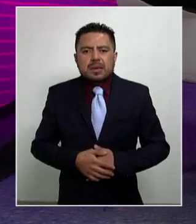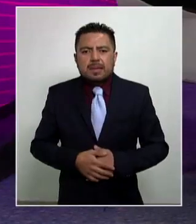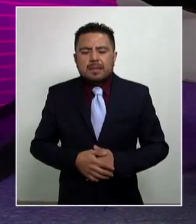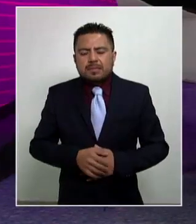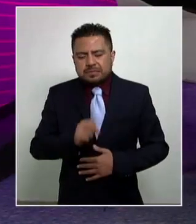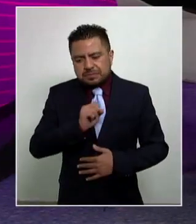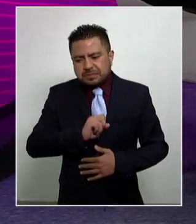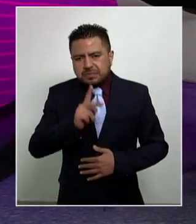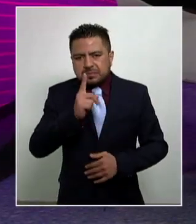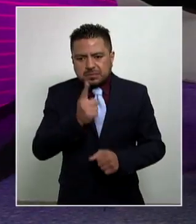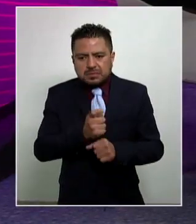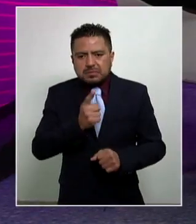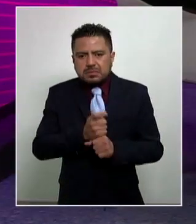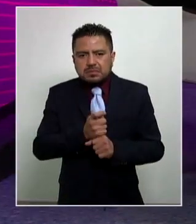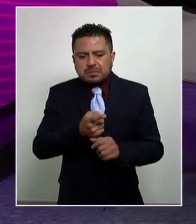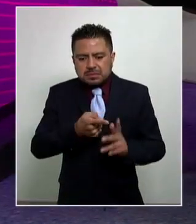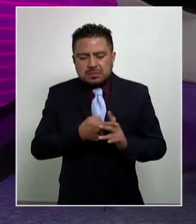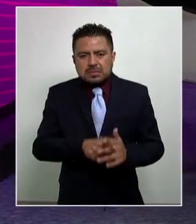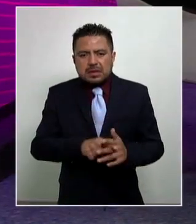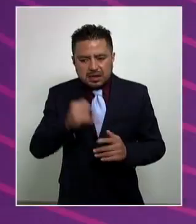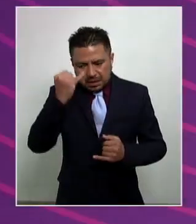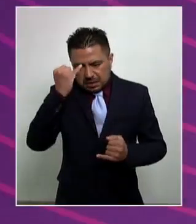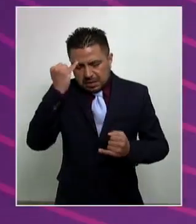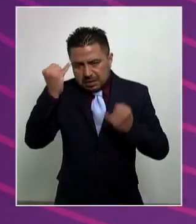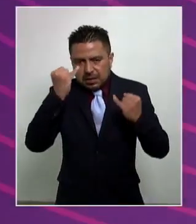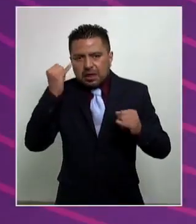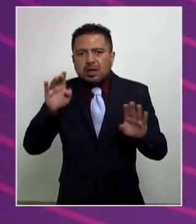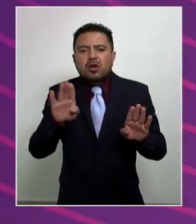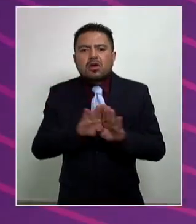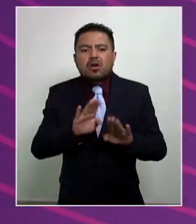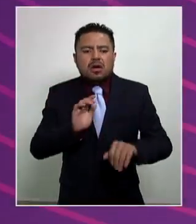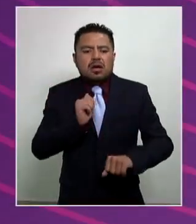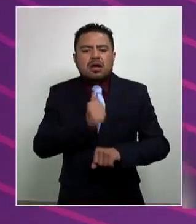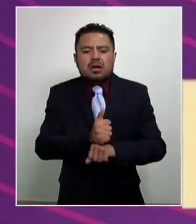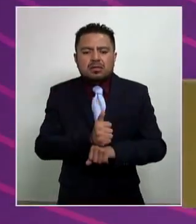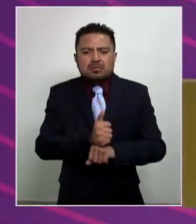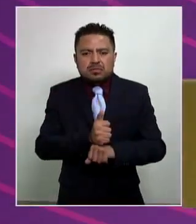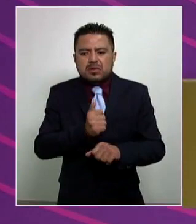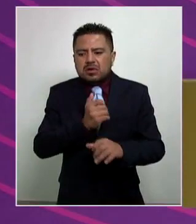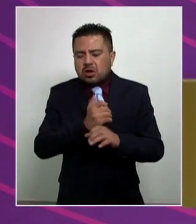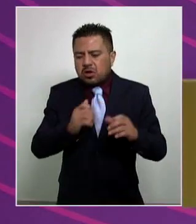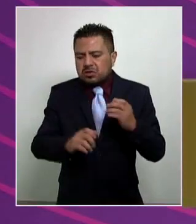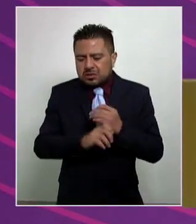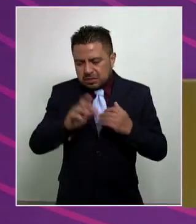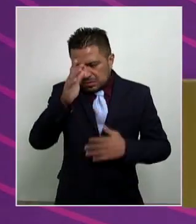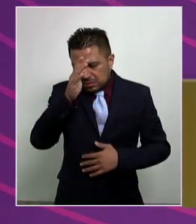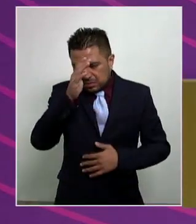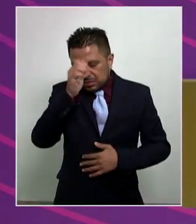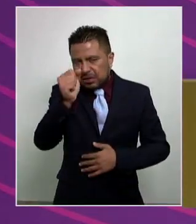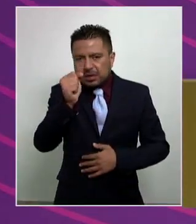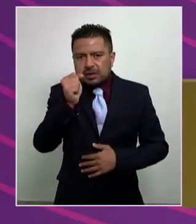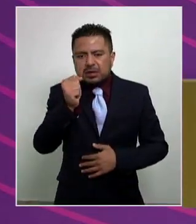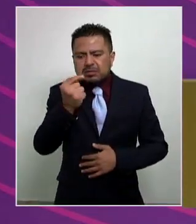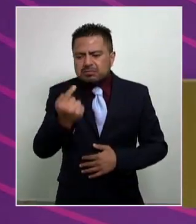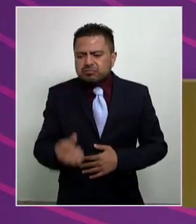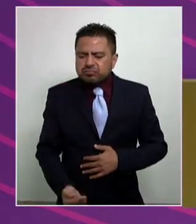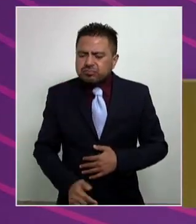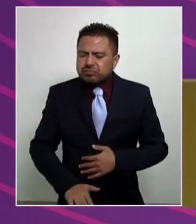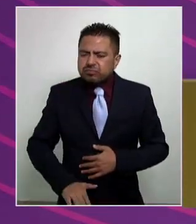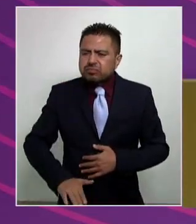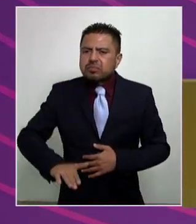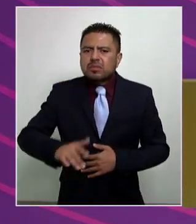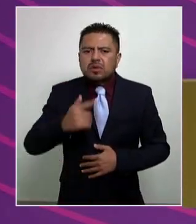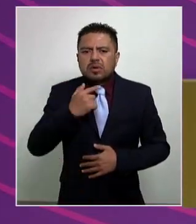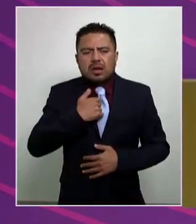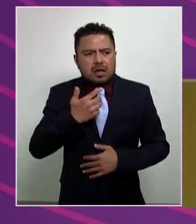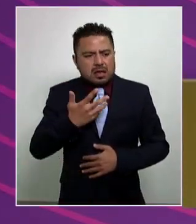Ok, bueno, primero de nada, partiendo de la idea de cómo me autoadscribo a ciertos términos, pues de pequeña, desde que uno